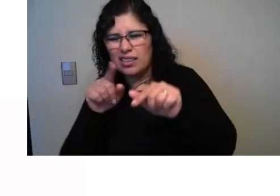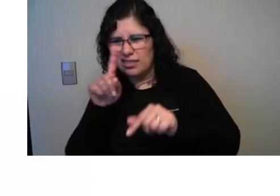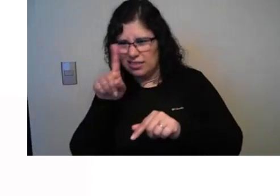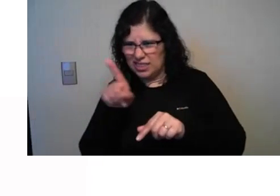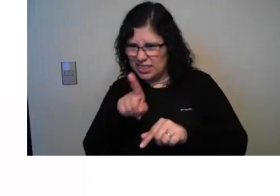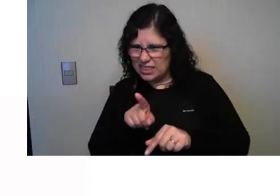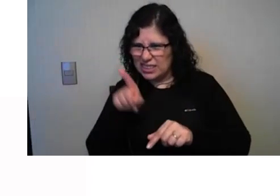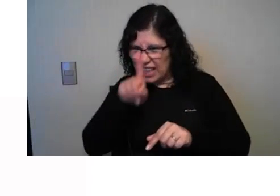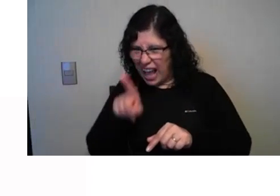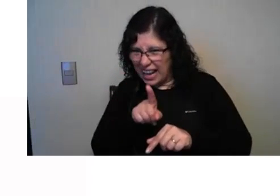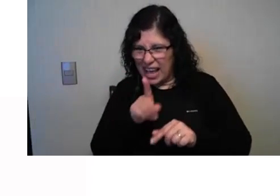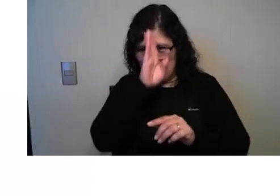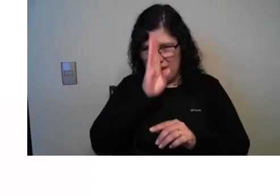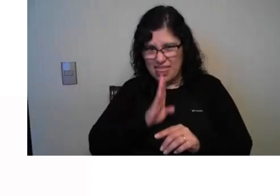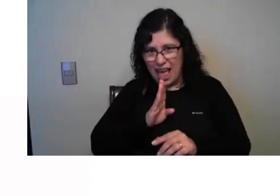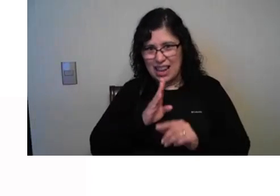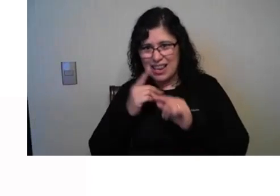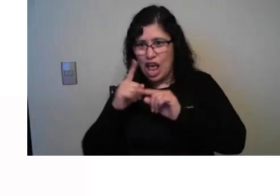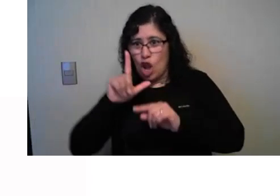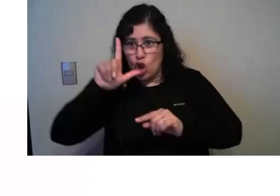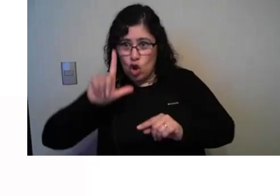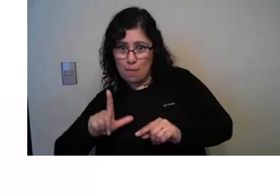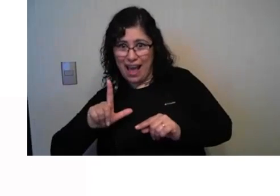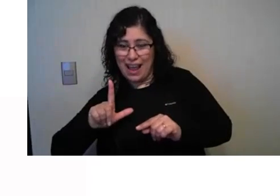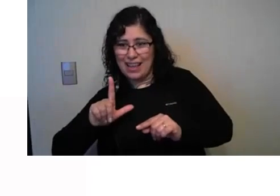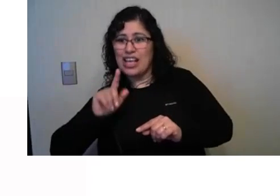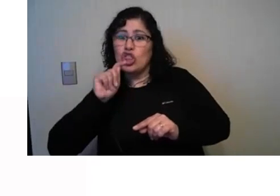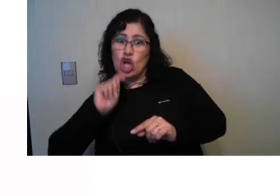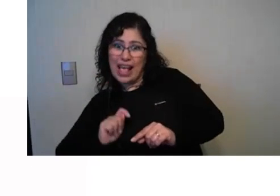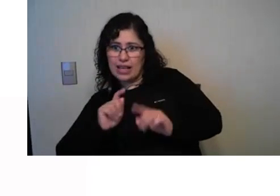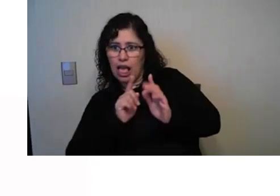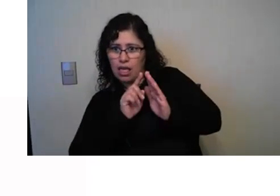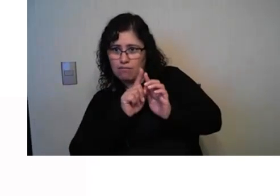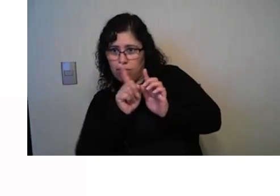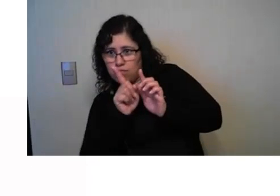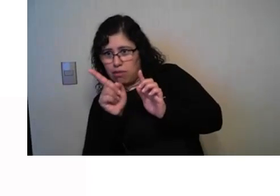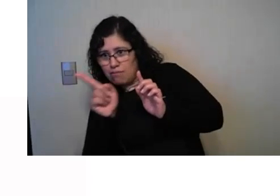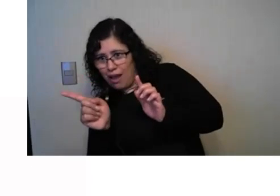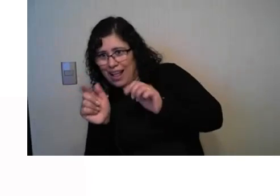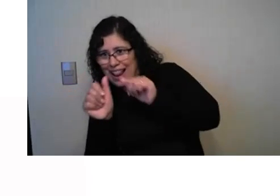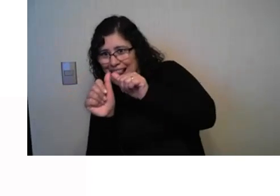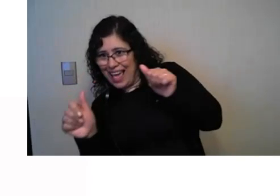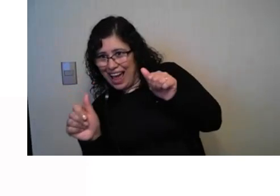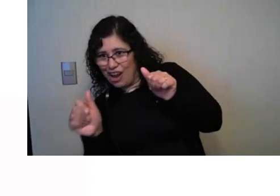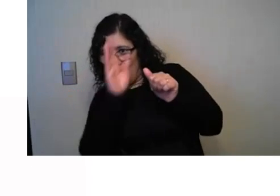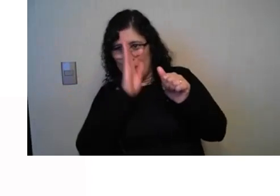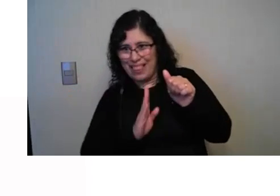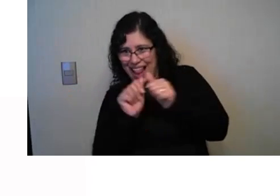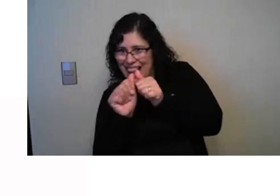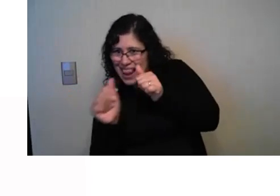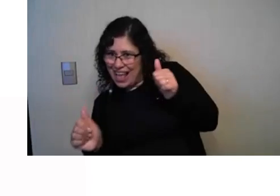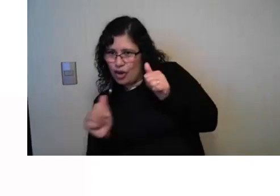las lumbares, y estas más mediales respecto a las torácicas, y estas más mediales respecto a las cervicales. Es decir, las más